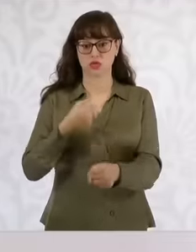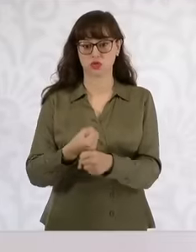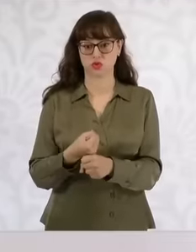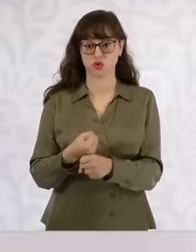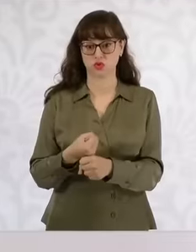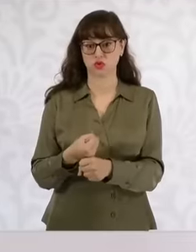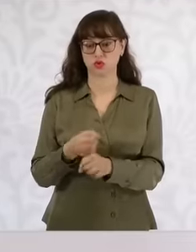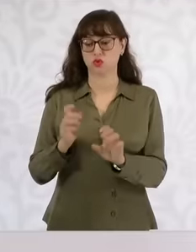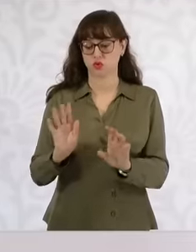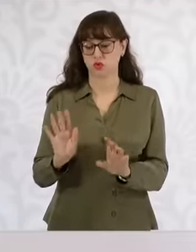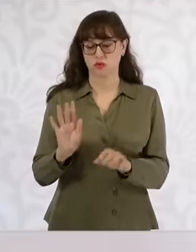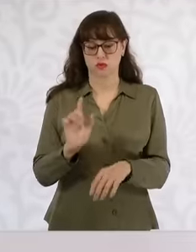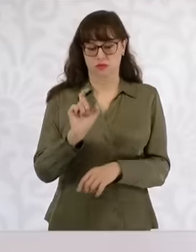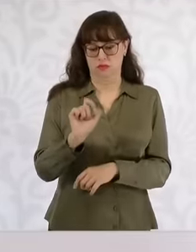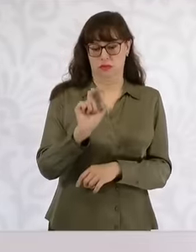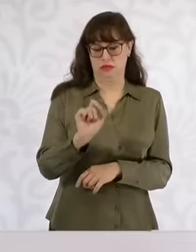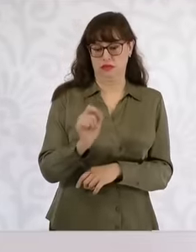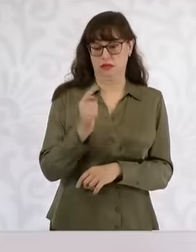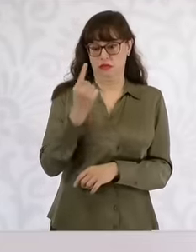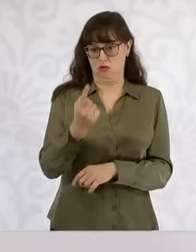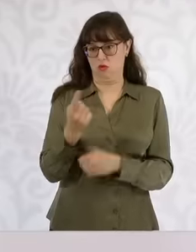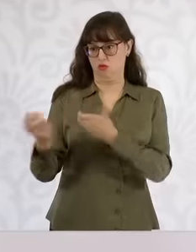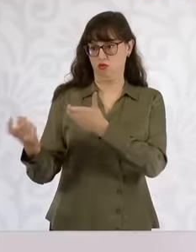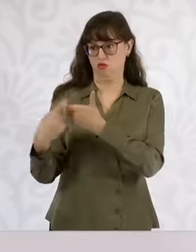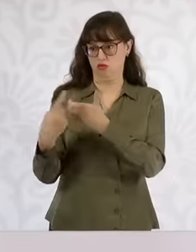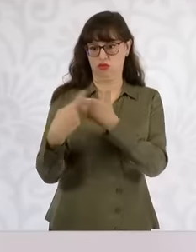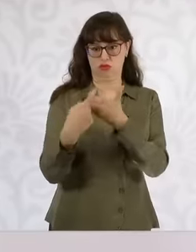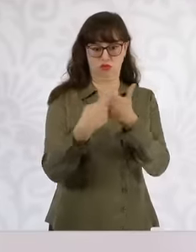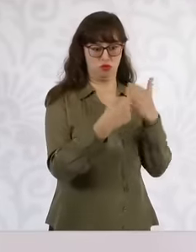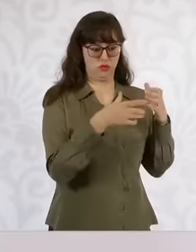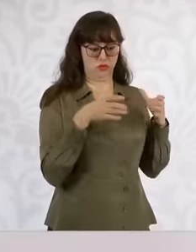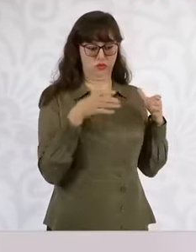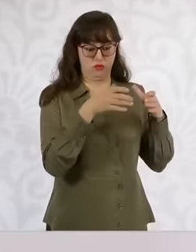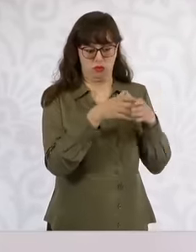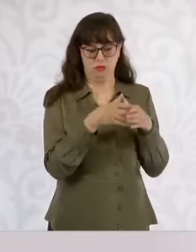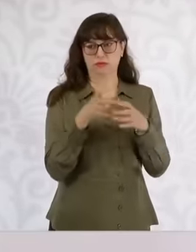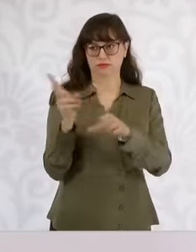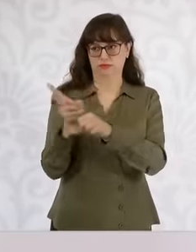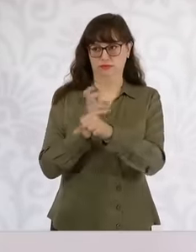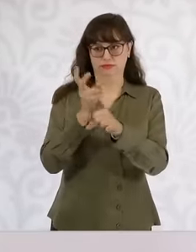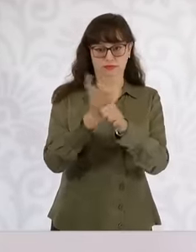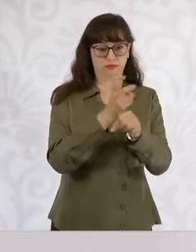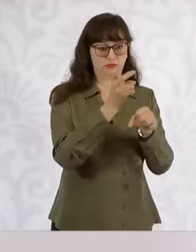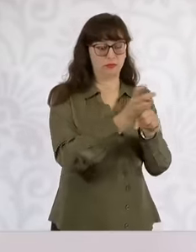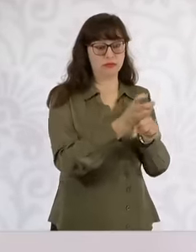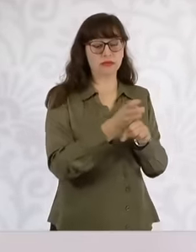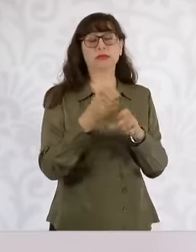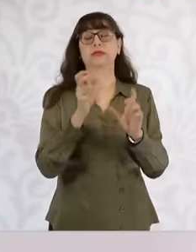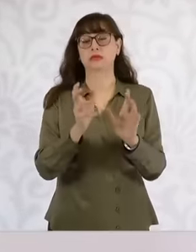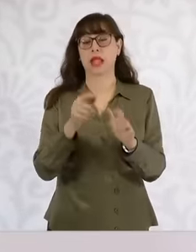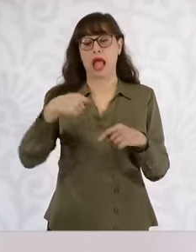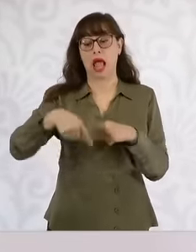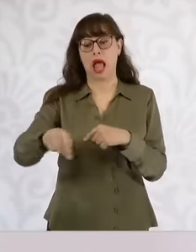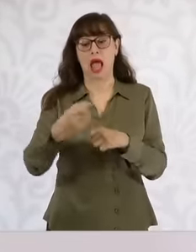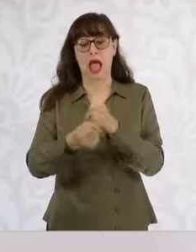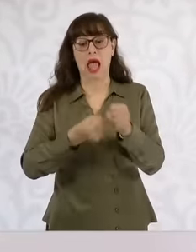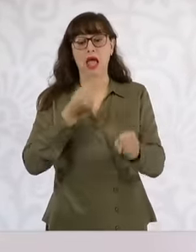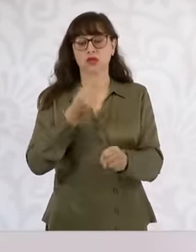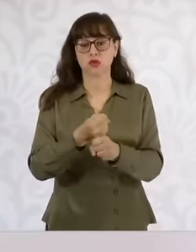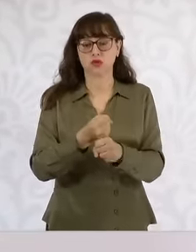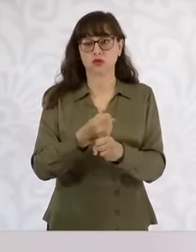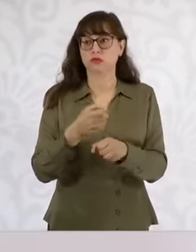invitó, es una canonjía que tiene el presidente, en este caso el presidente Lula, a